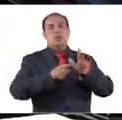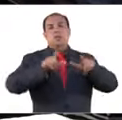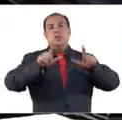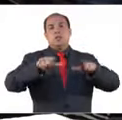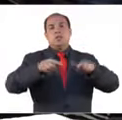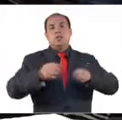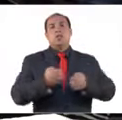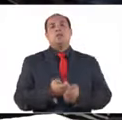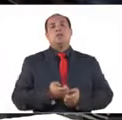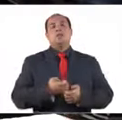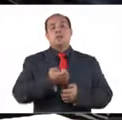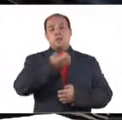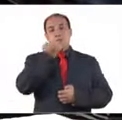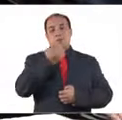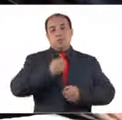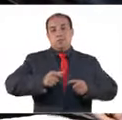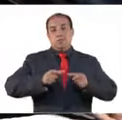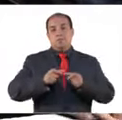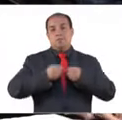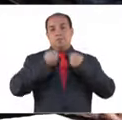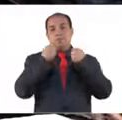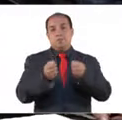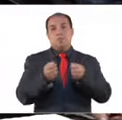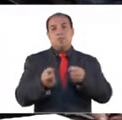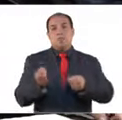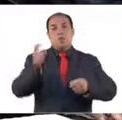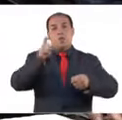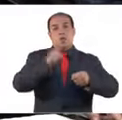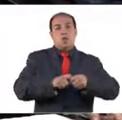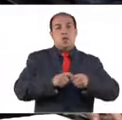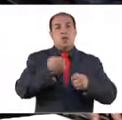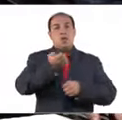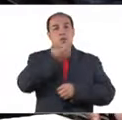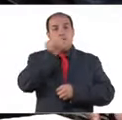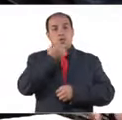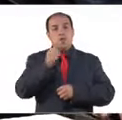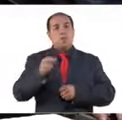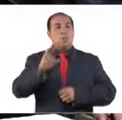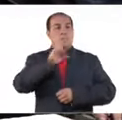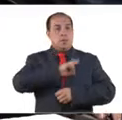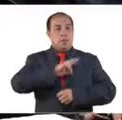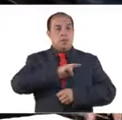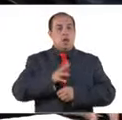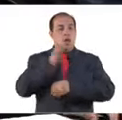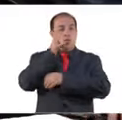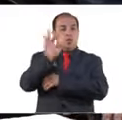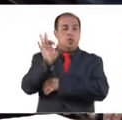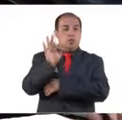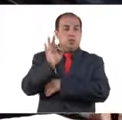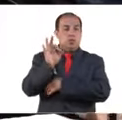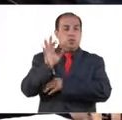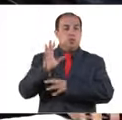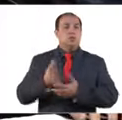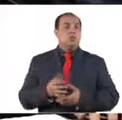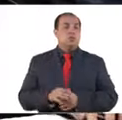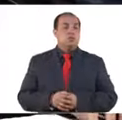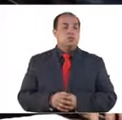Escuela Segura. En este caso nada más incluyen escuelas privadas. ¿Tienen contemplado que en un futuro puedan